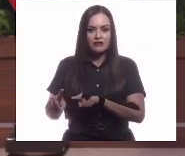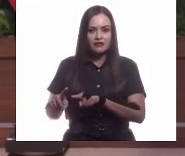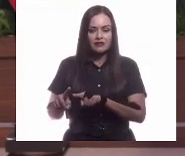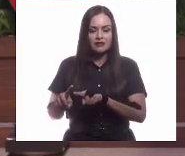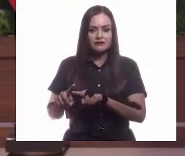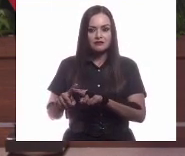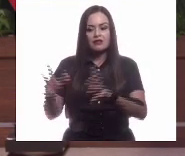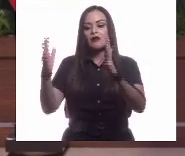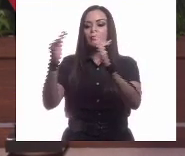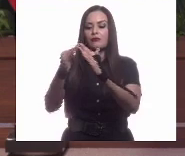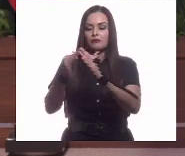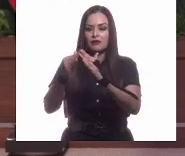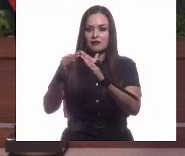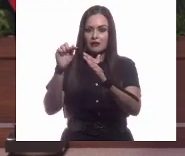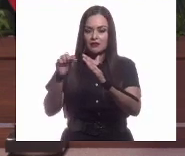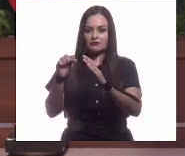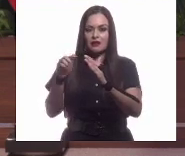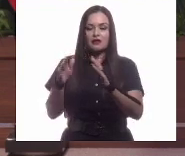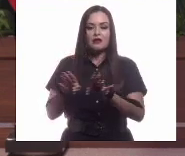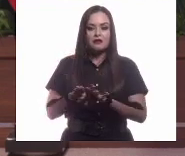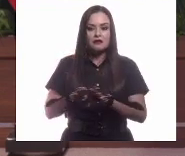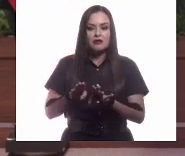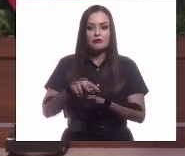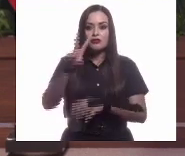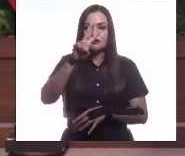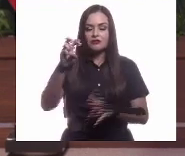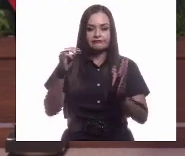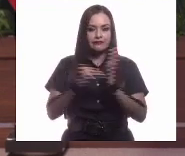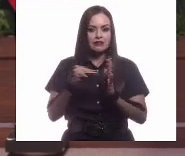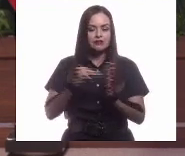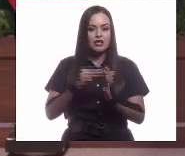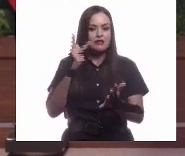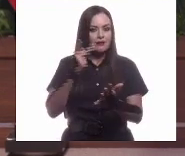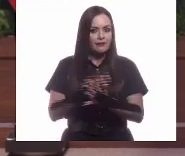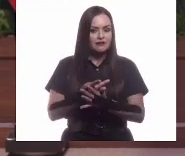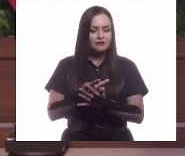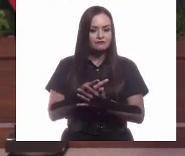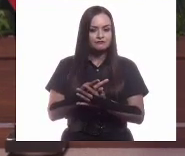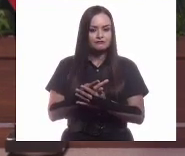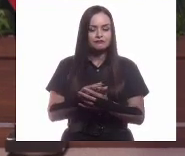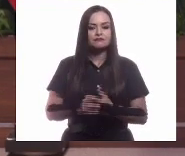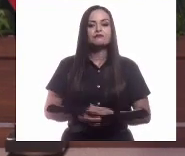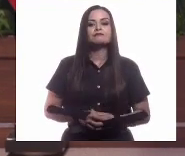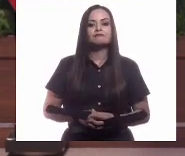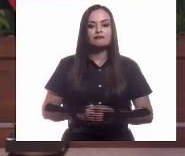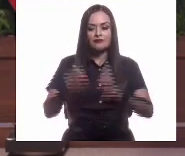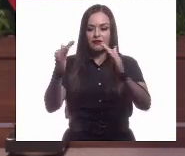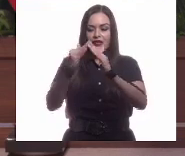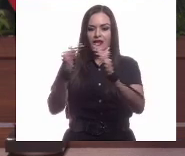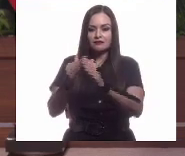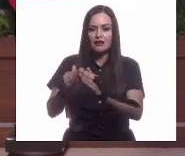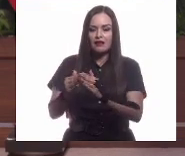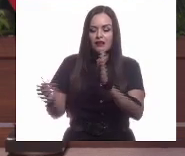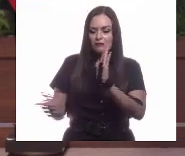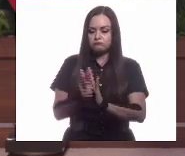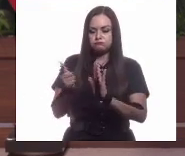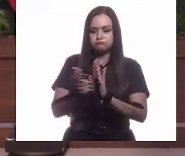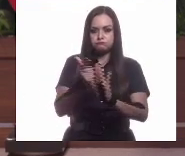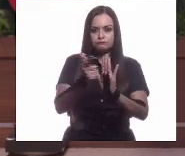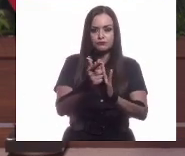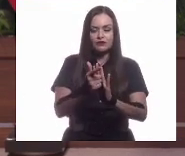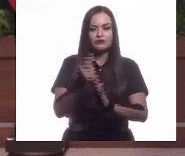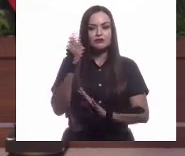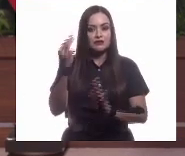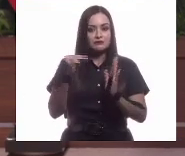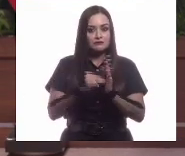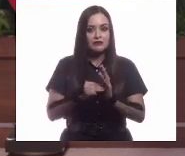vivienda con una inversión superior a los 200 millones de pesos. Más de 3 mil acciones de ampliación y mejoramiento de vivienda beneficiaron a